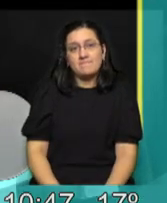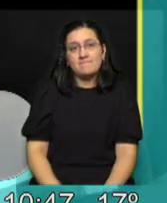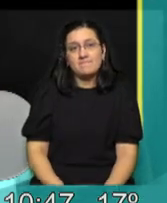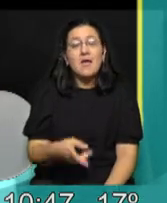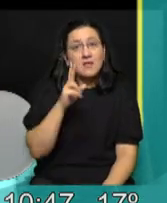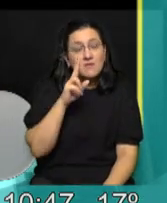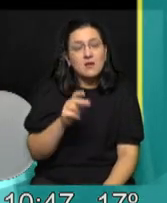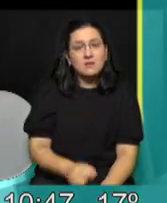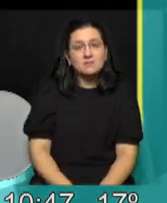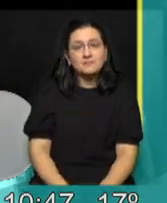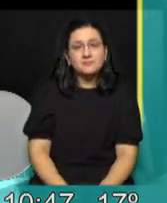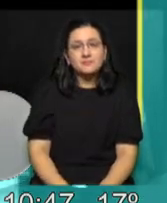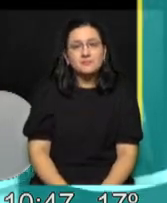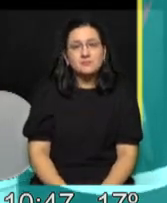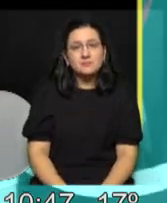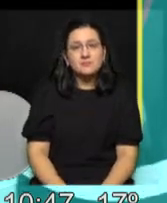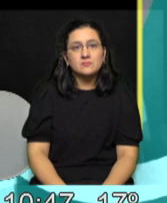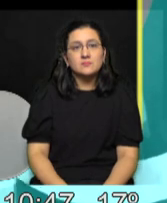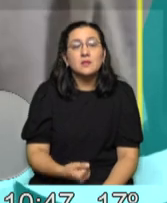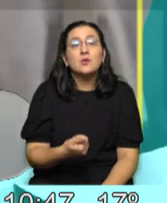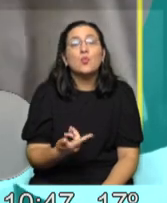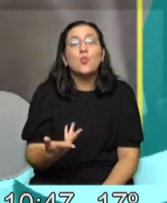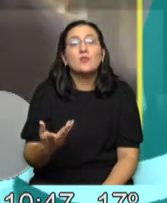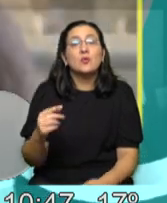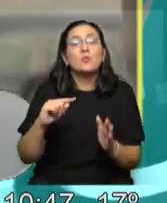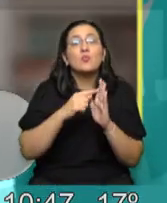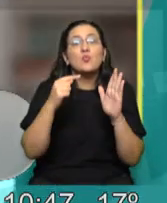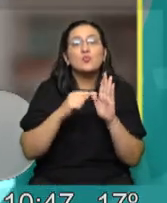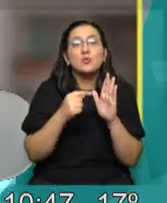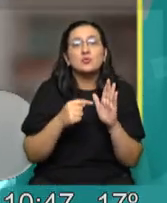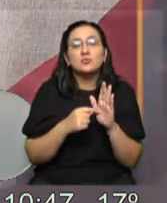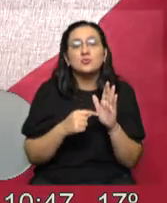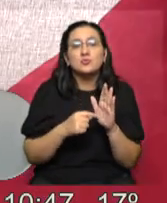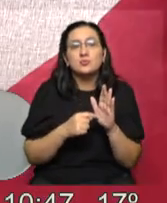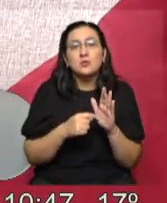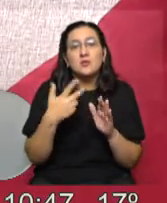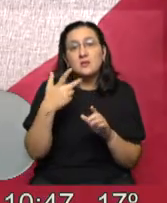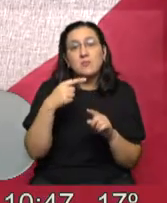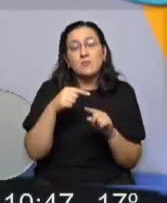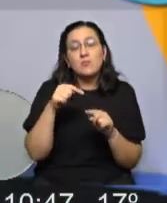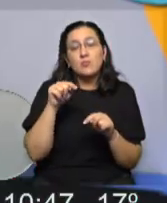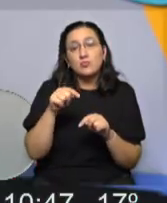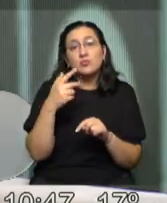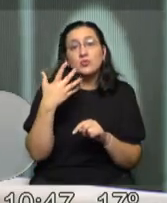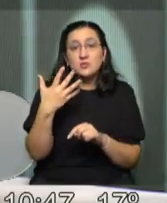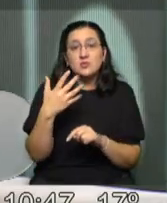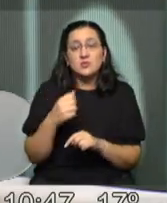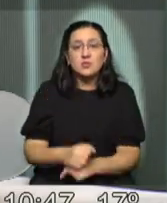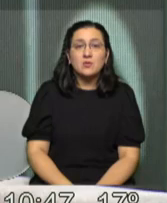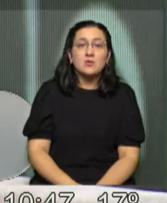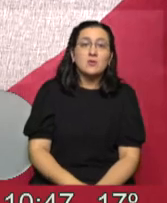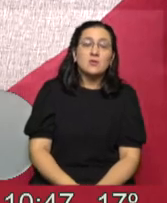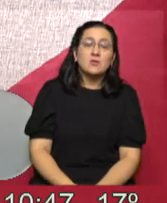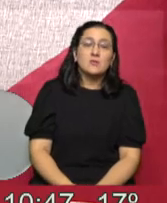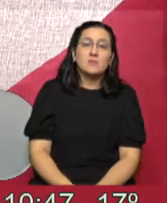que verla. ¿Cuántos cuervitos le damos a esta peli? Del 1 al 5, un 3.5. Documental. Ah, bueno, bien. Es un documental y está